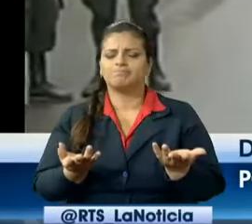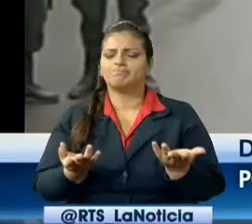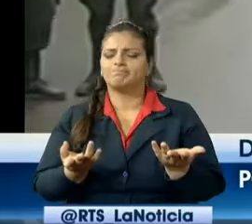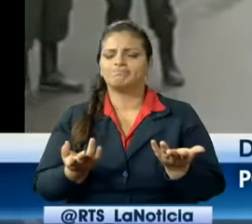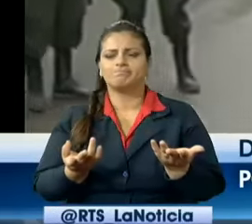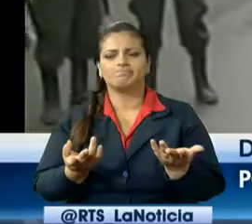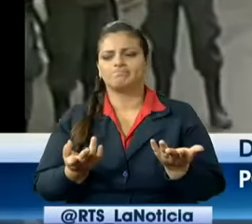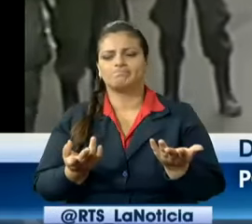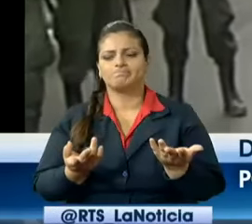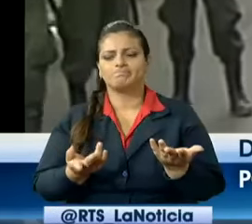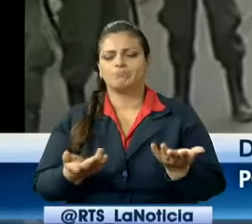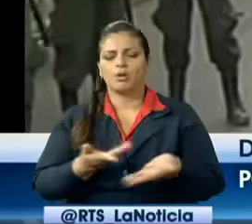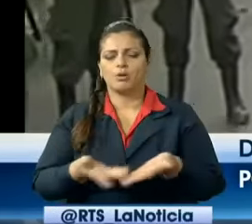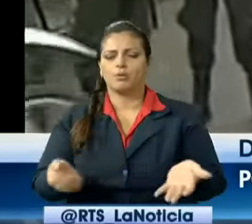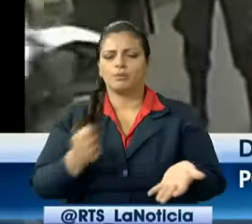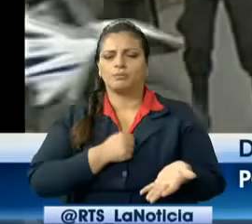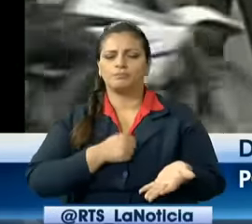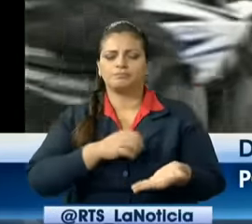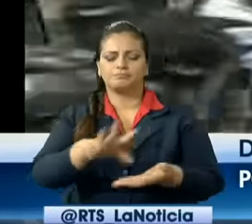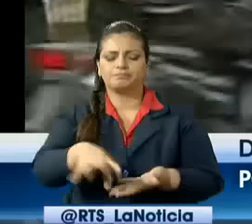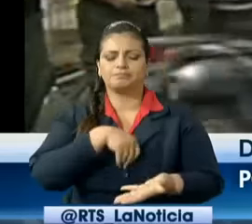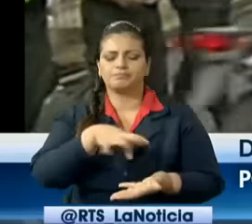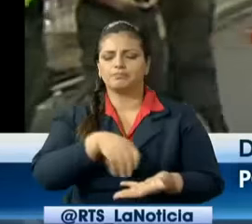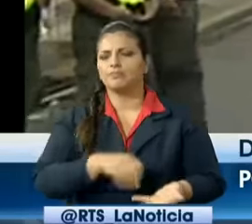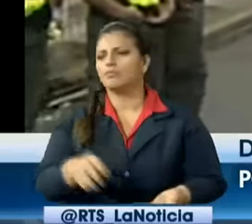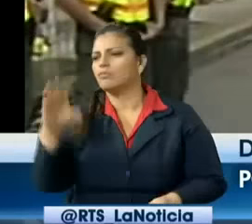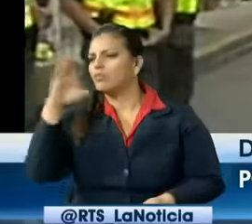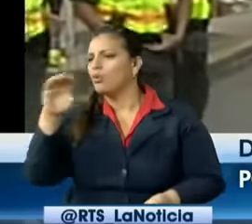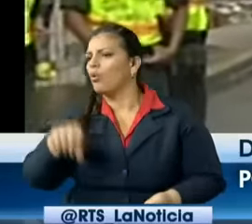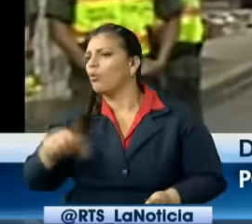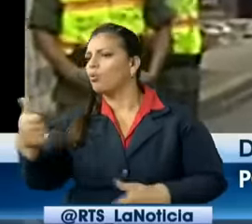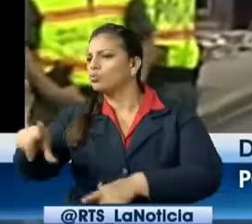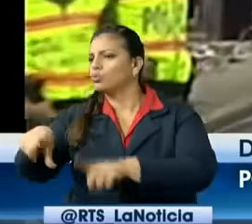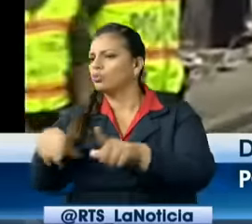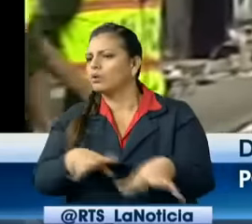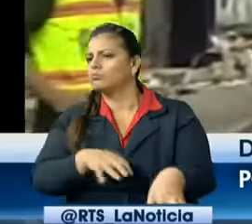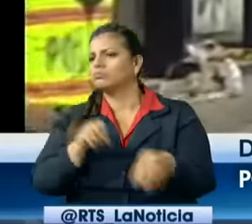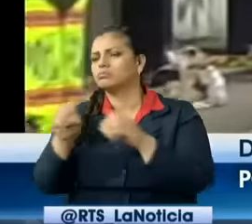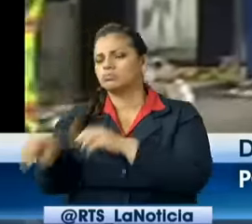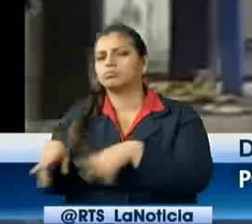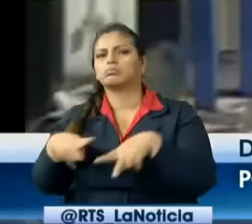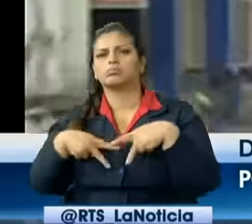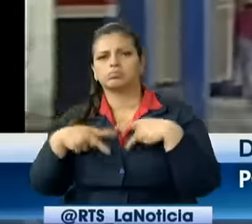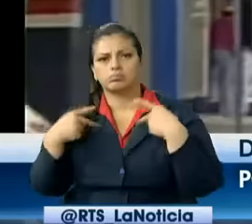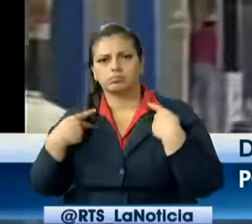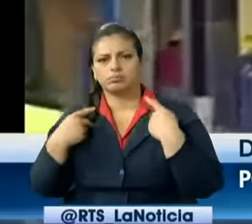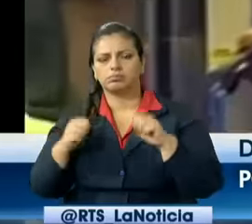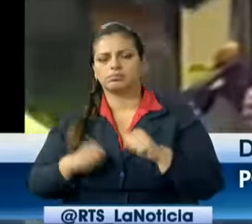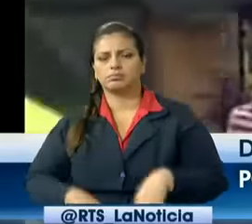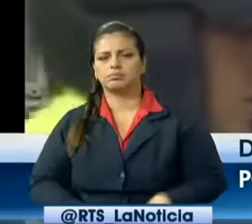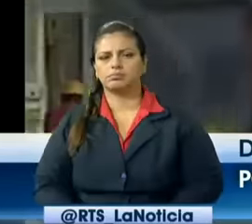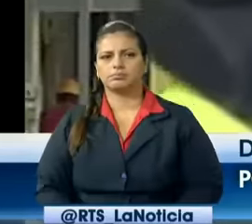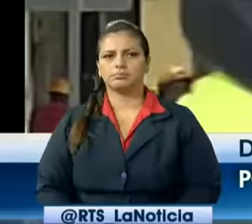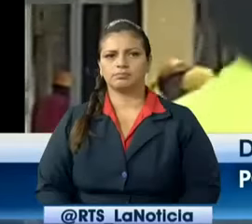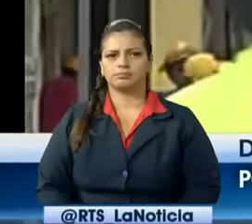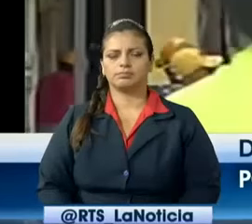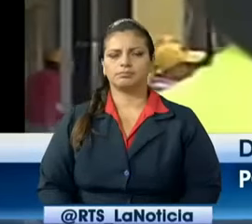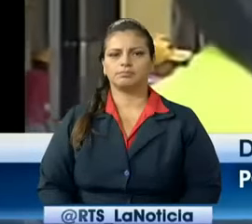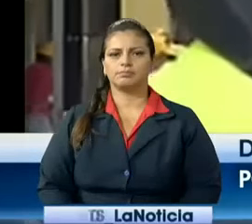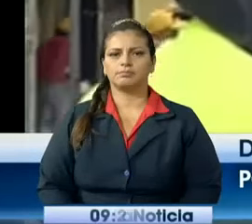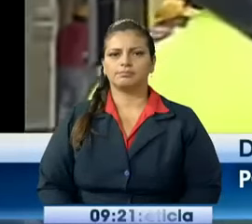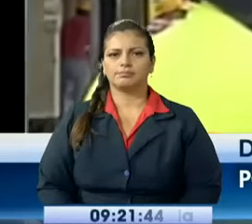de salir de acá, de la conocida Zona Cero, y buscar nuevos sectores donde poder establecerse. Por acá vamos